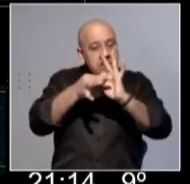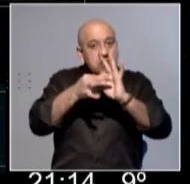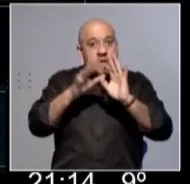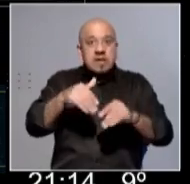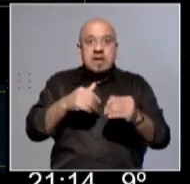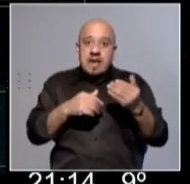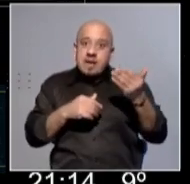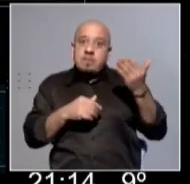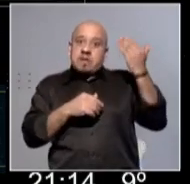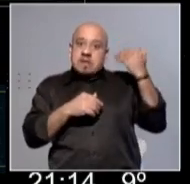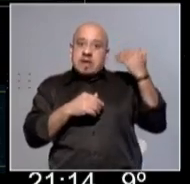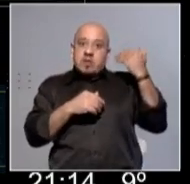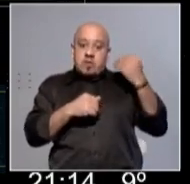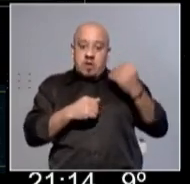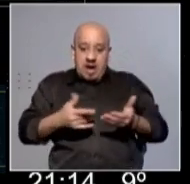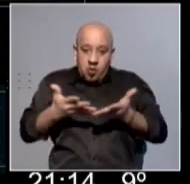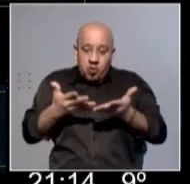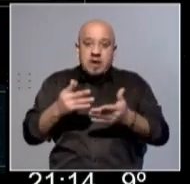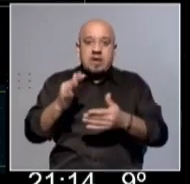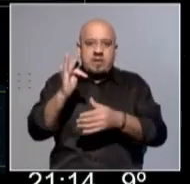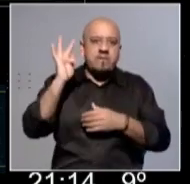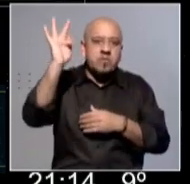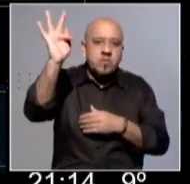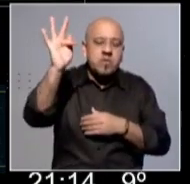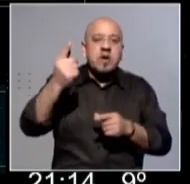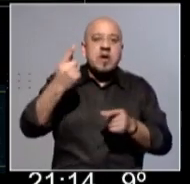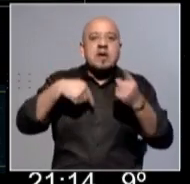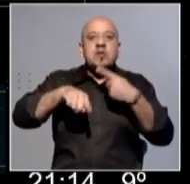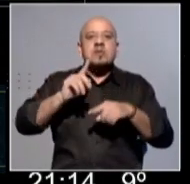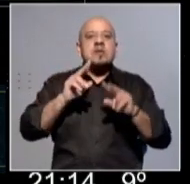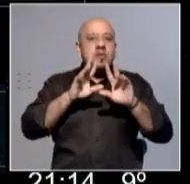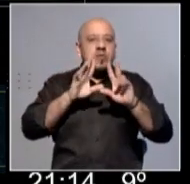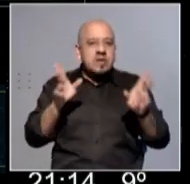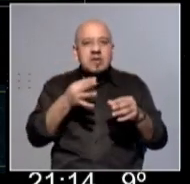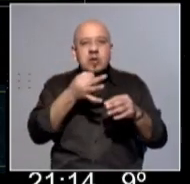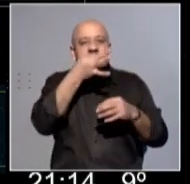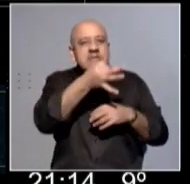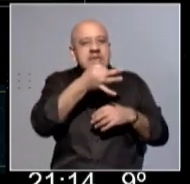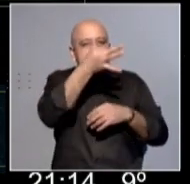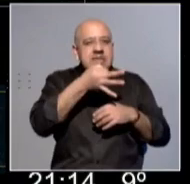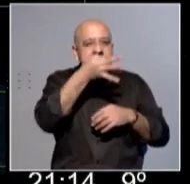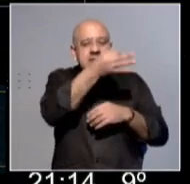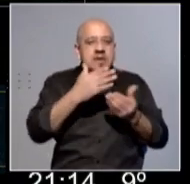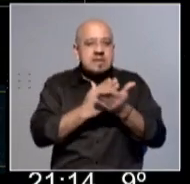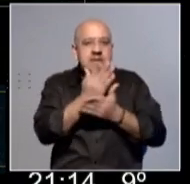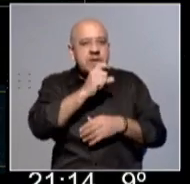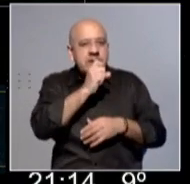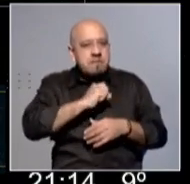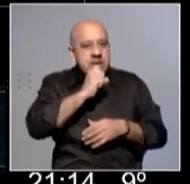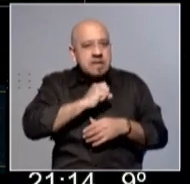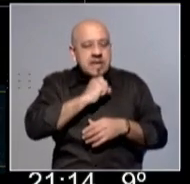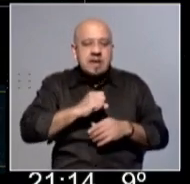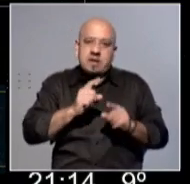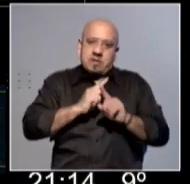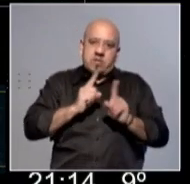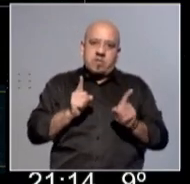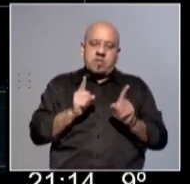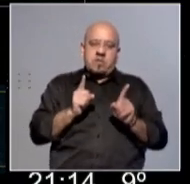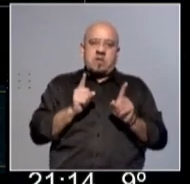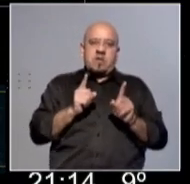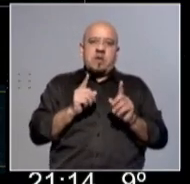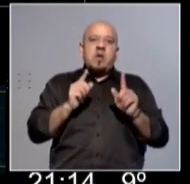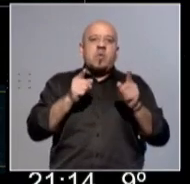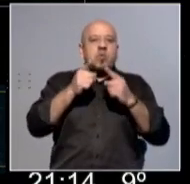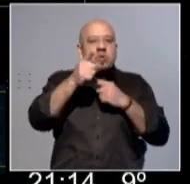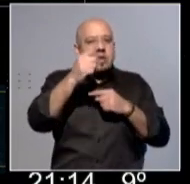futuro. El relato no es necesariamente una narrativa mentirosa, porque por lo que yo estoy tratando de interpretar en la discusión de ustedes,